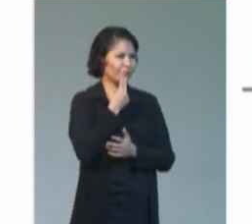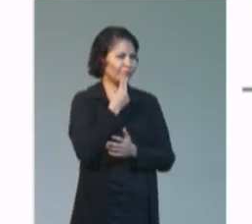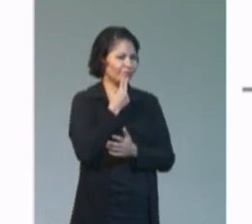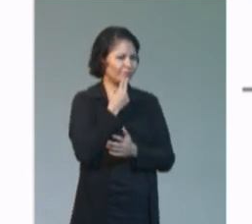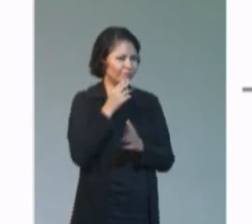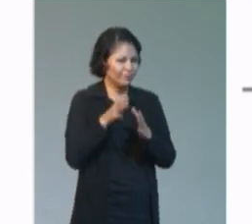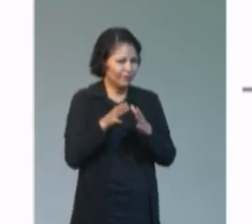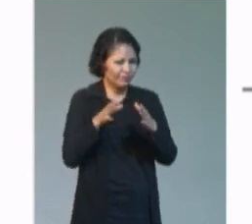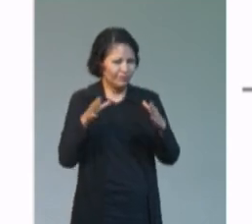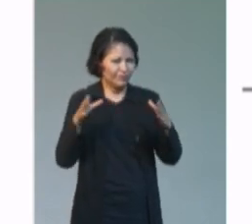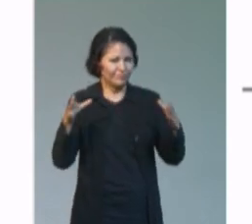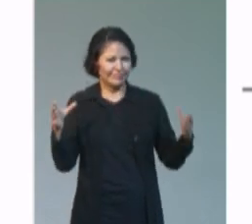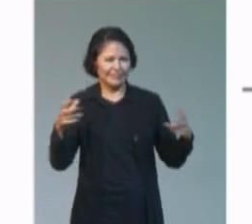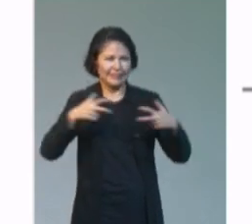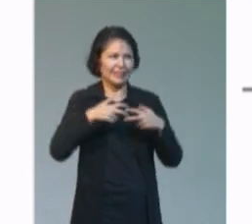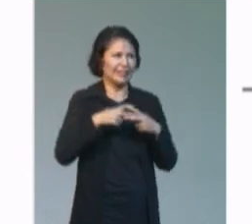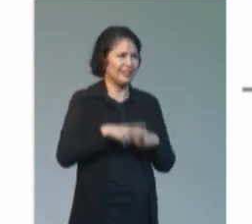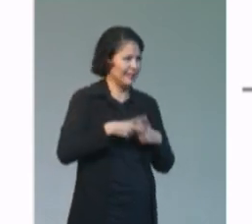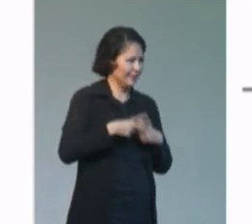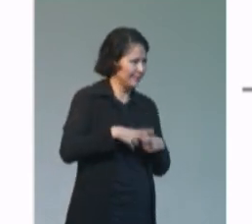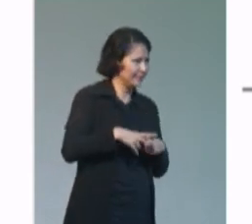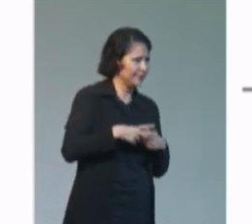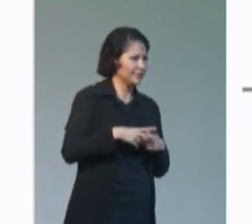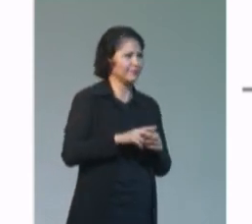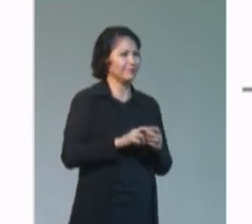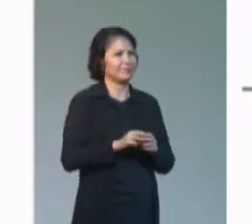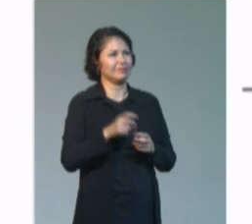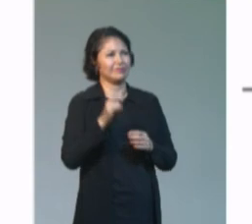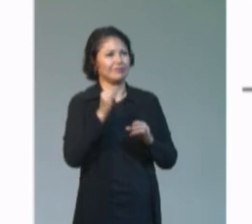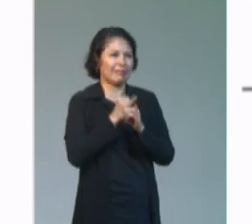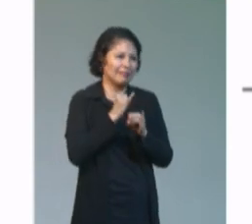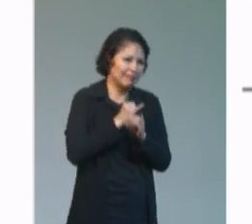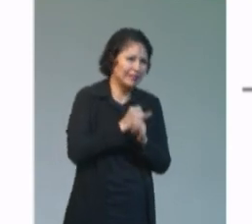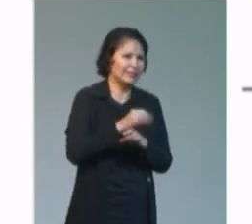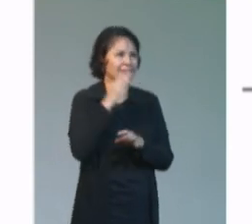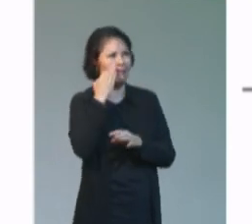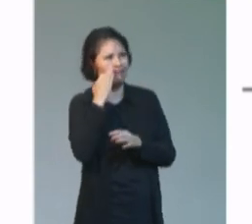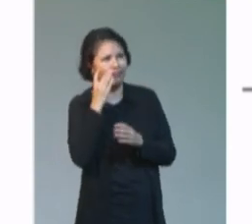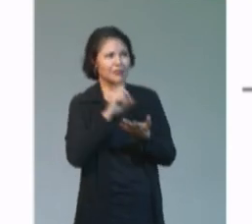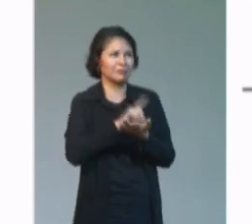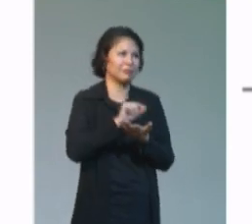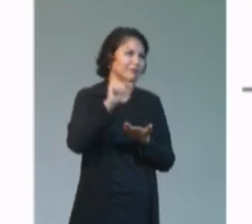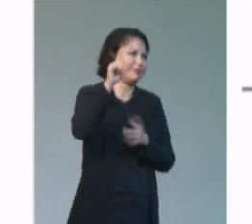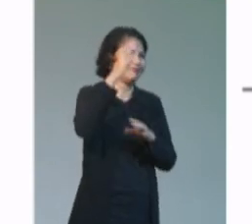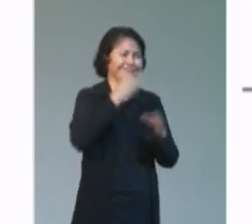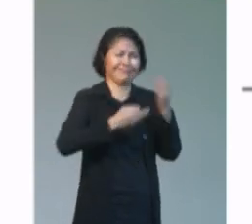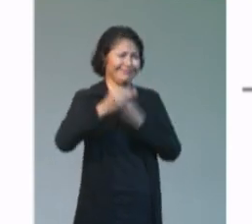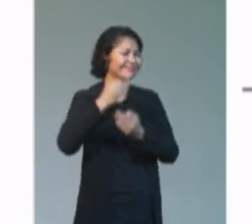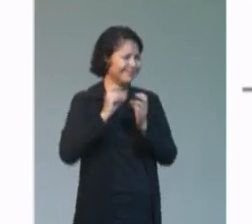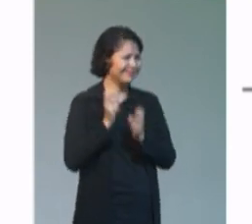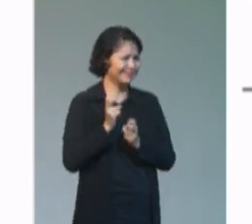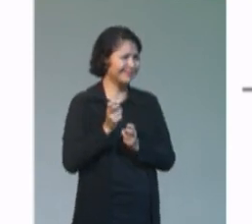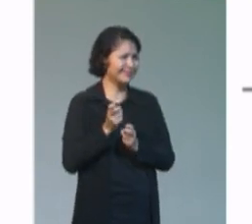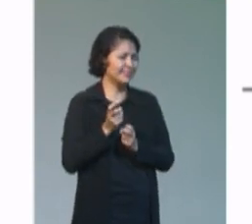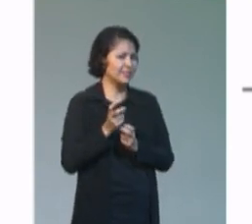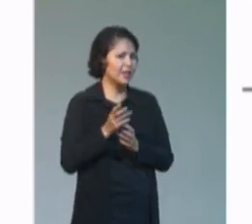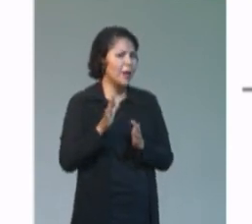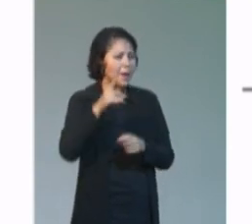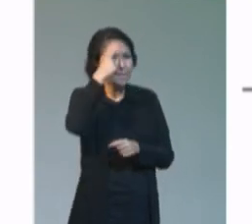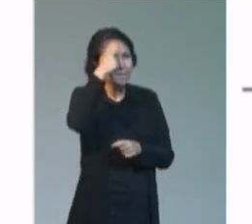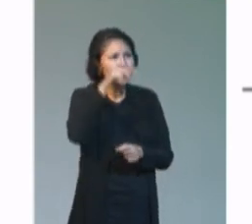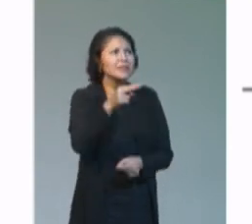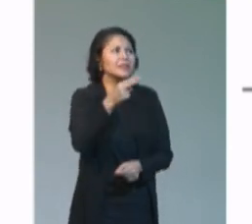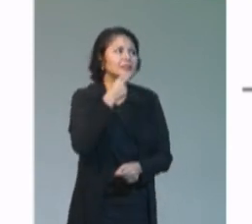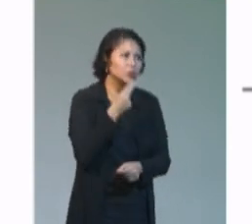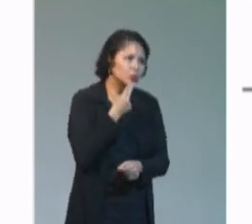gran amplitud de herramientas de la web 2.0 blogs redes sociales o como ustedes quieran para crear de verdad lo que